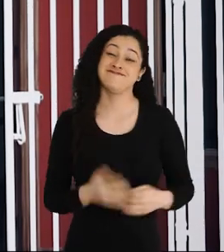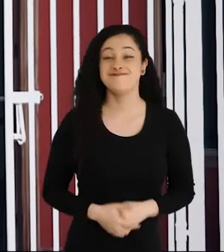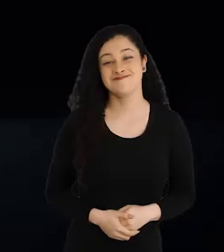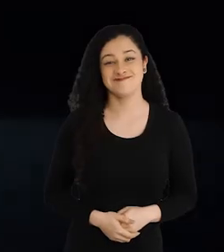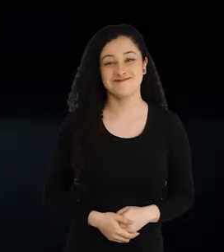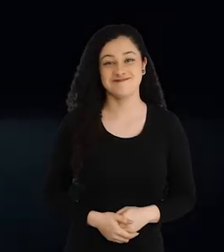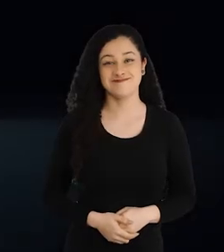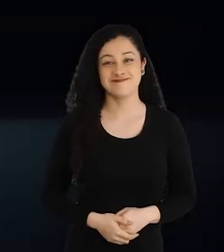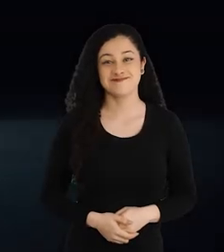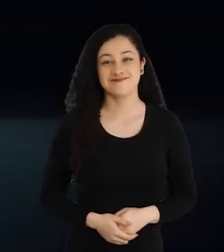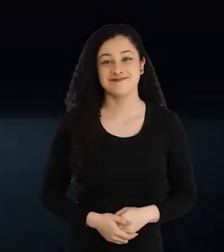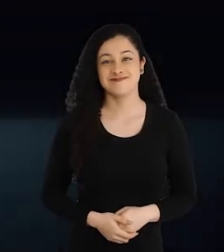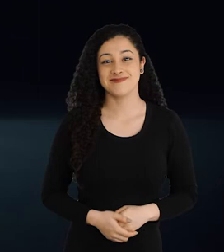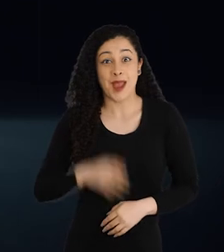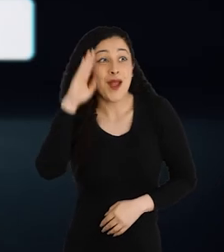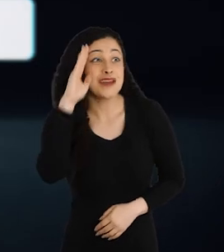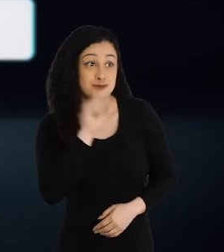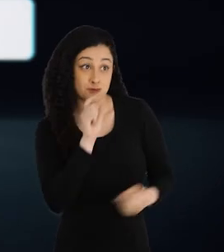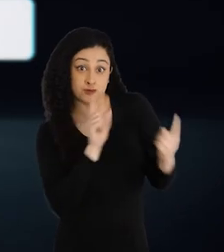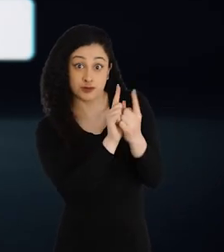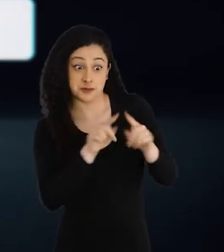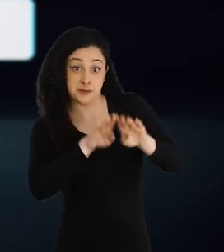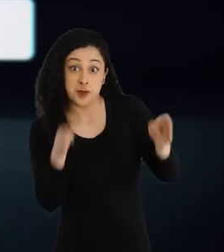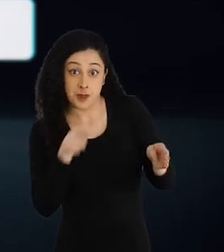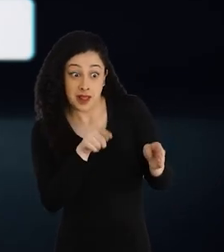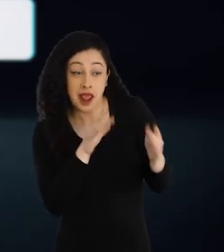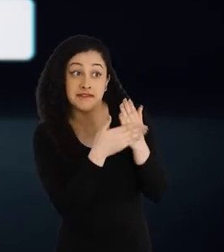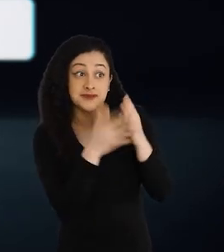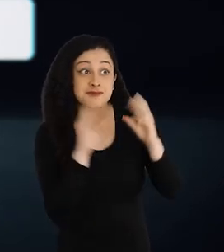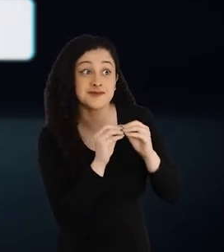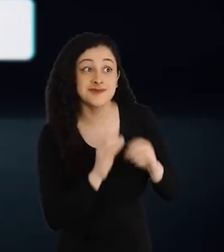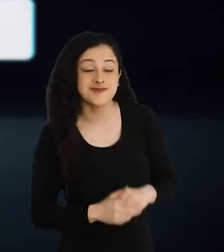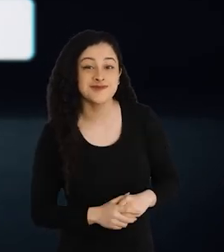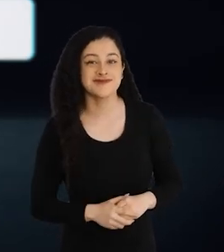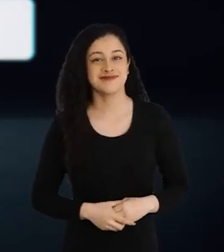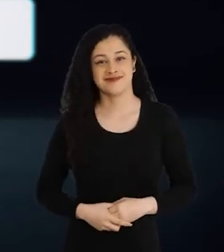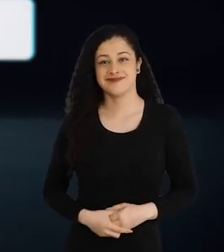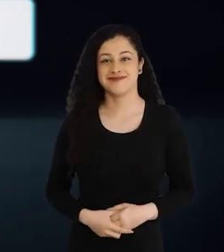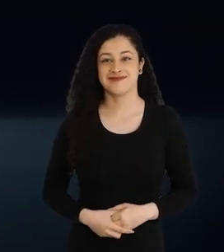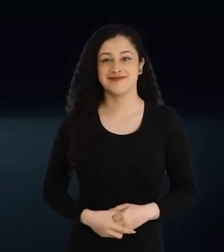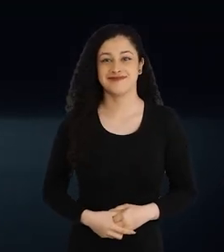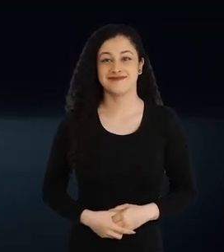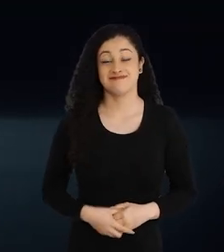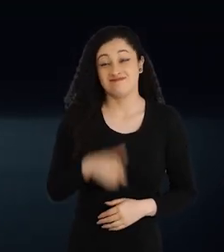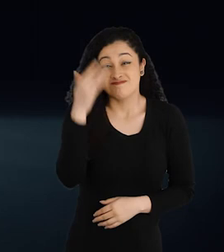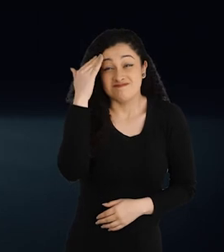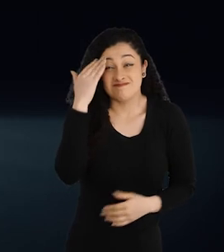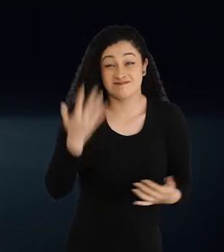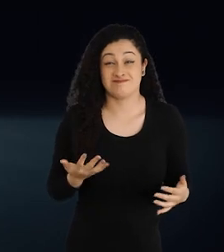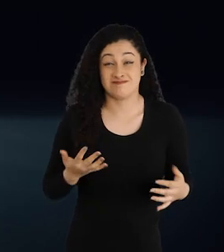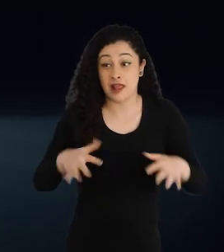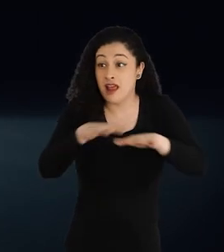la realidad leo un mensaje. Hola, sí, acepto. Donde nos vemos, quedo atenta. Y sabes, la realidad de mi entorno puede